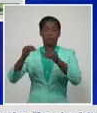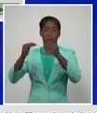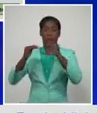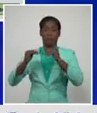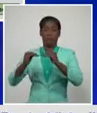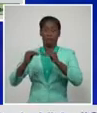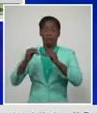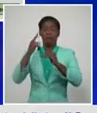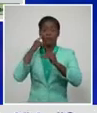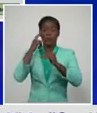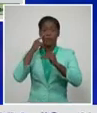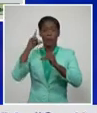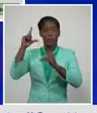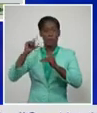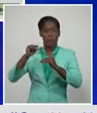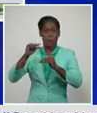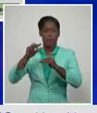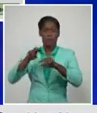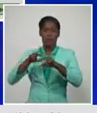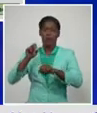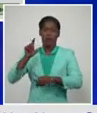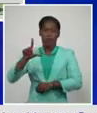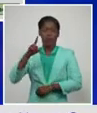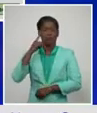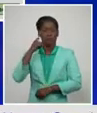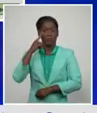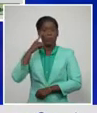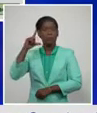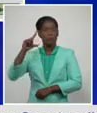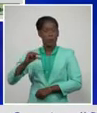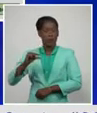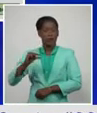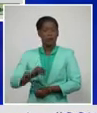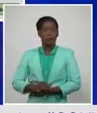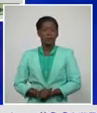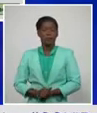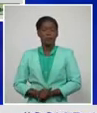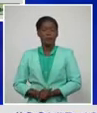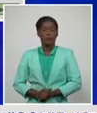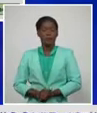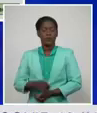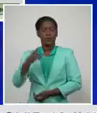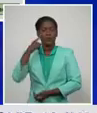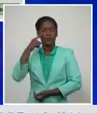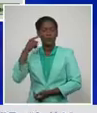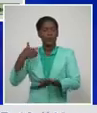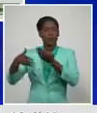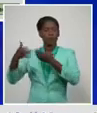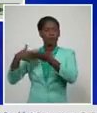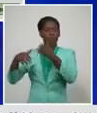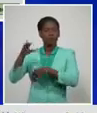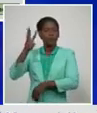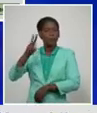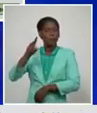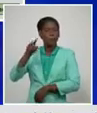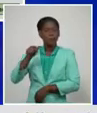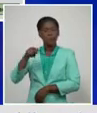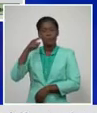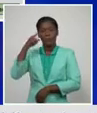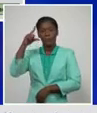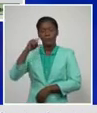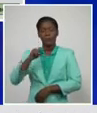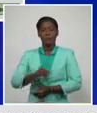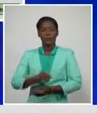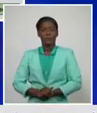baja tasa en nuestro país, incluso inferiores a las que habían presentado en el día de